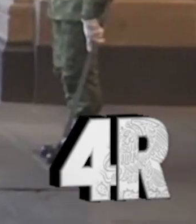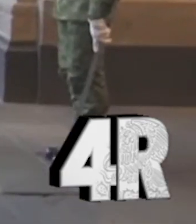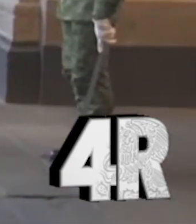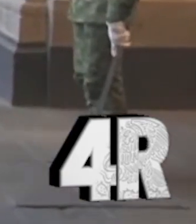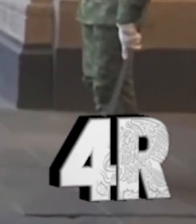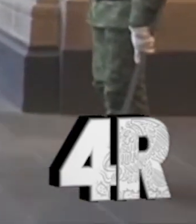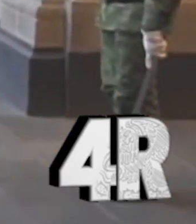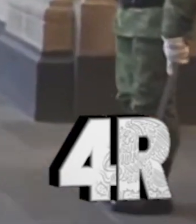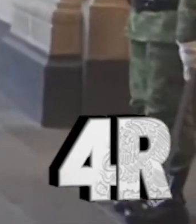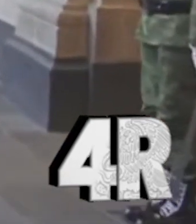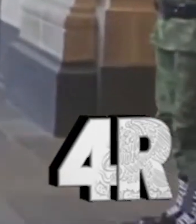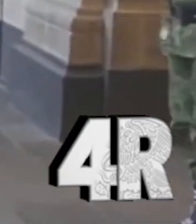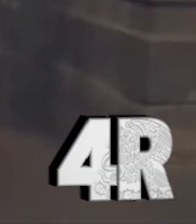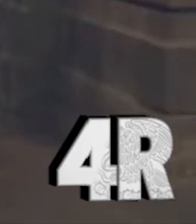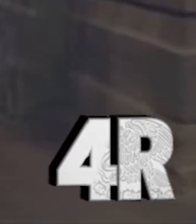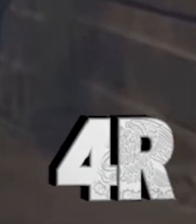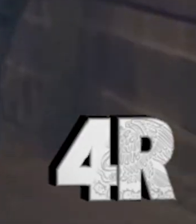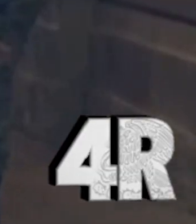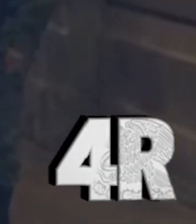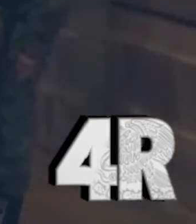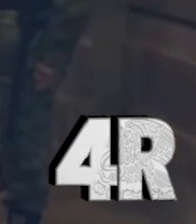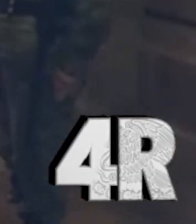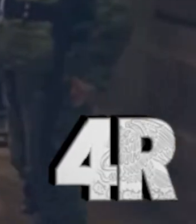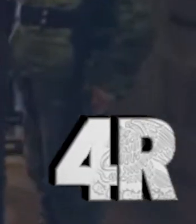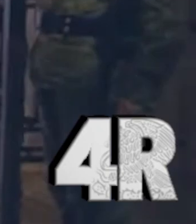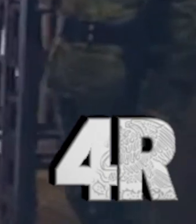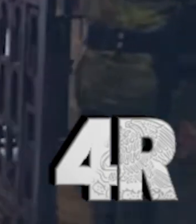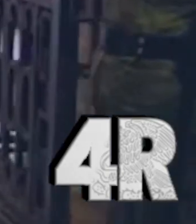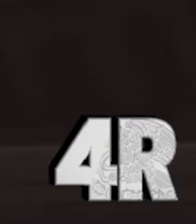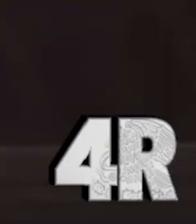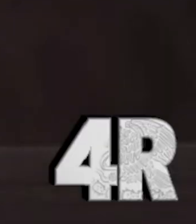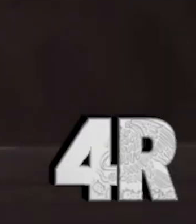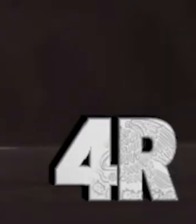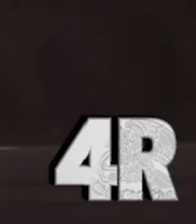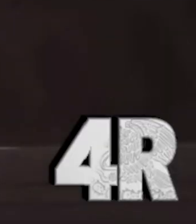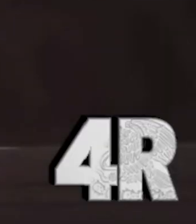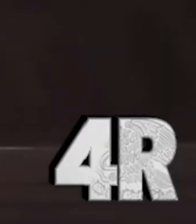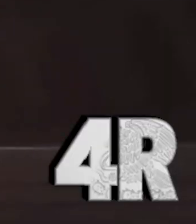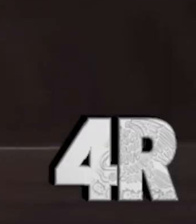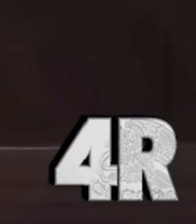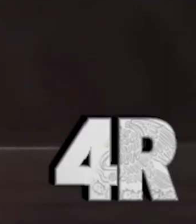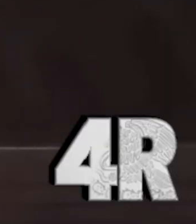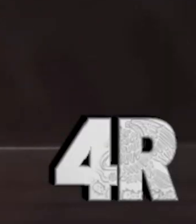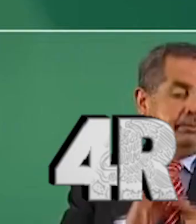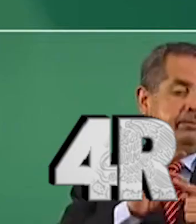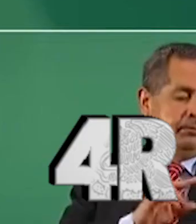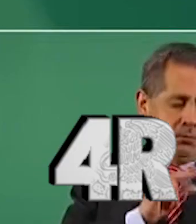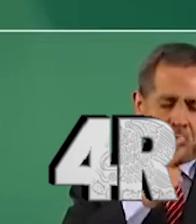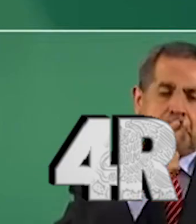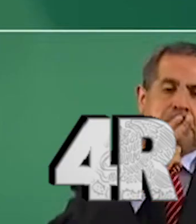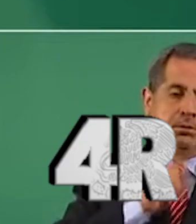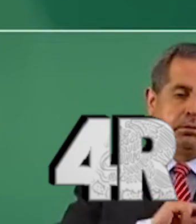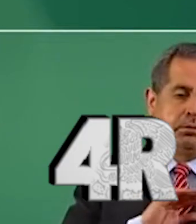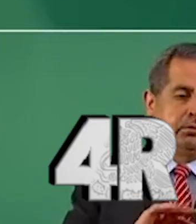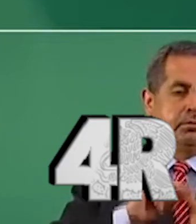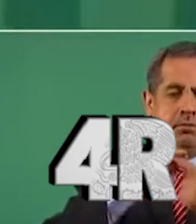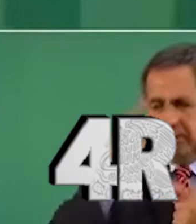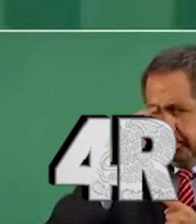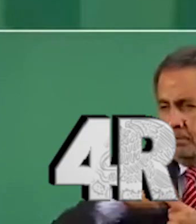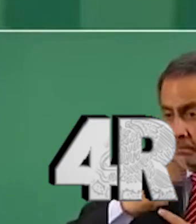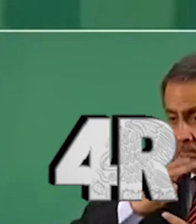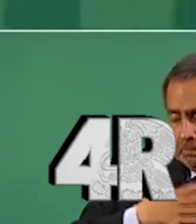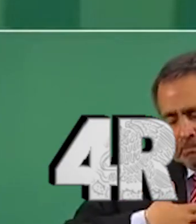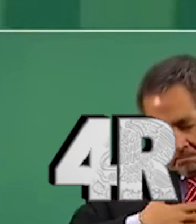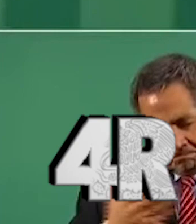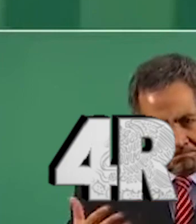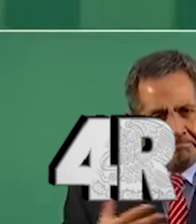sabemos, es la figura que está dictando la agenda periodística en nuestro país. Porque si bien sabemos con anterioridad,